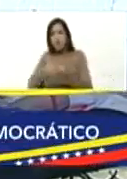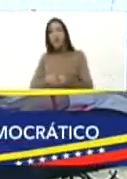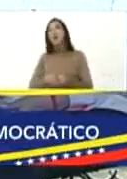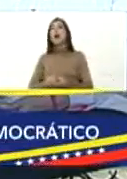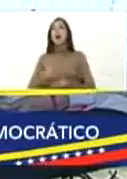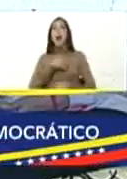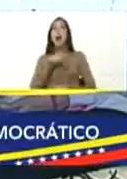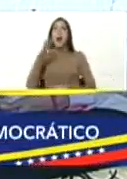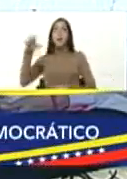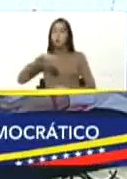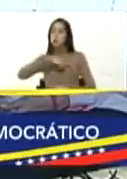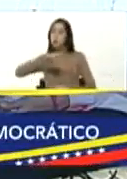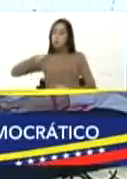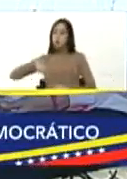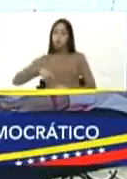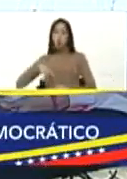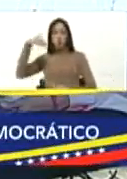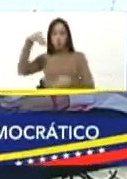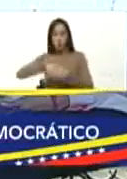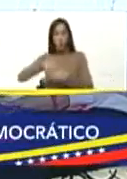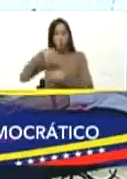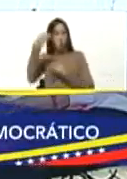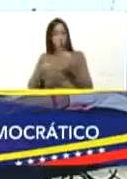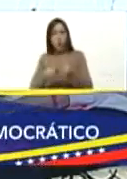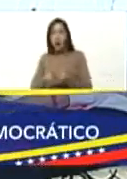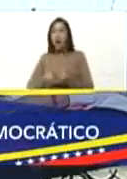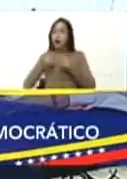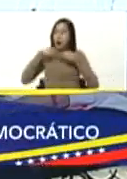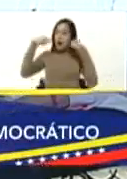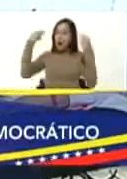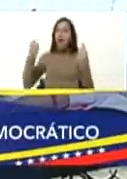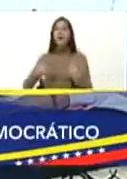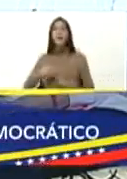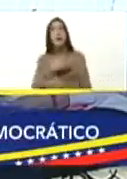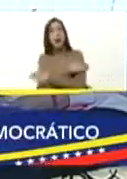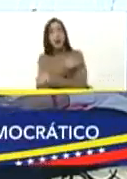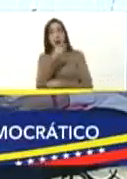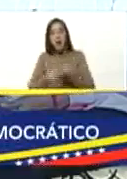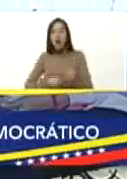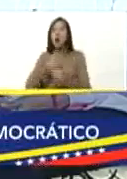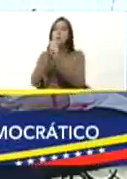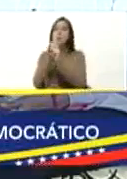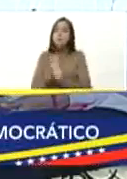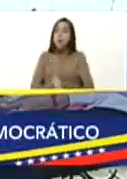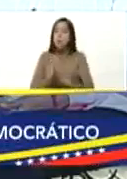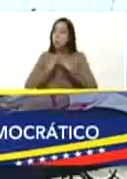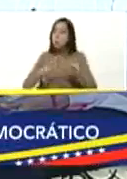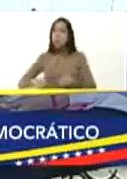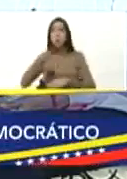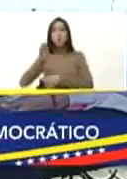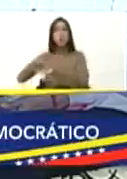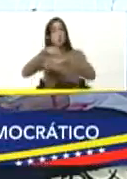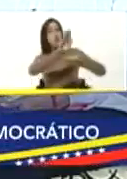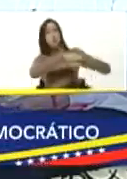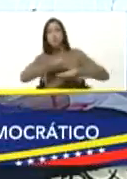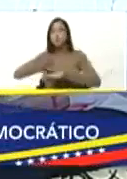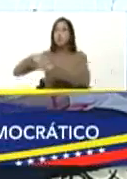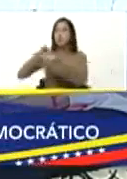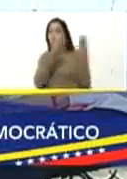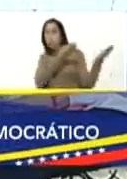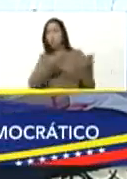patria. Vamos a votar con optimismo, con alegría, con esperanza. Llamo a todos los venezolanos y a todas las venezolanas.